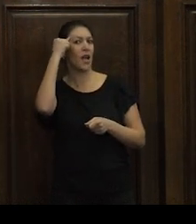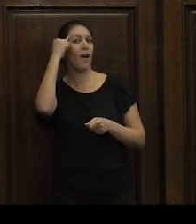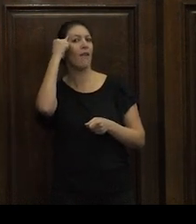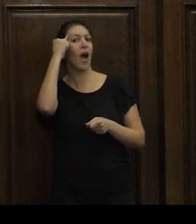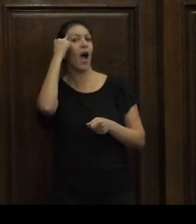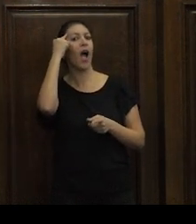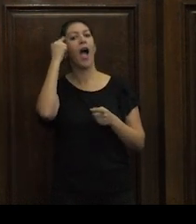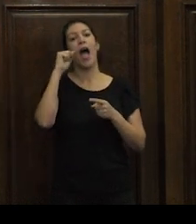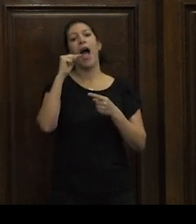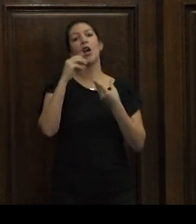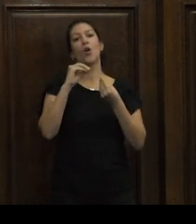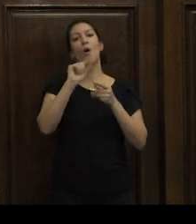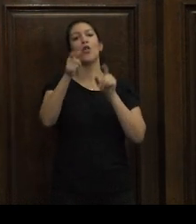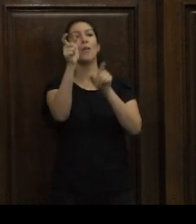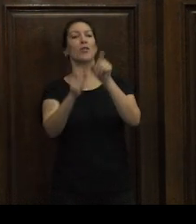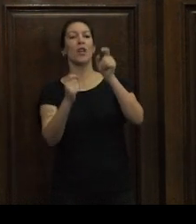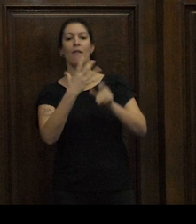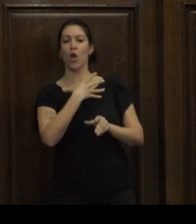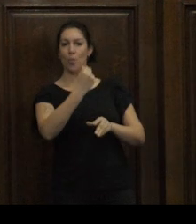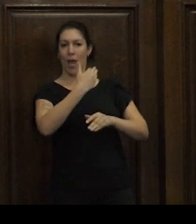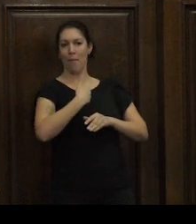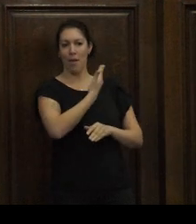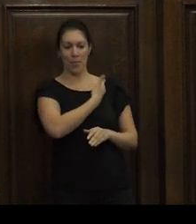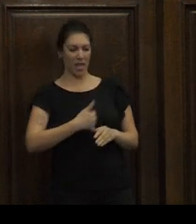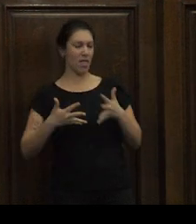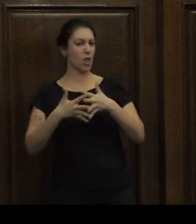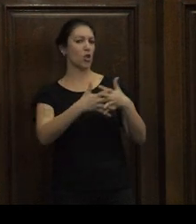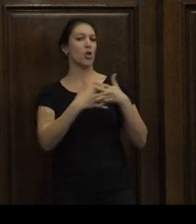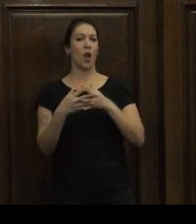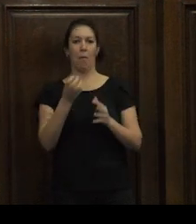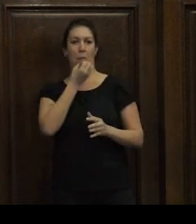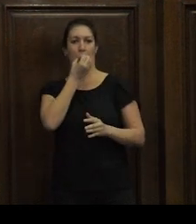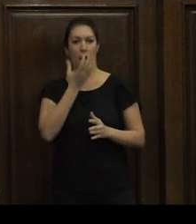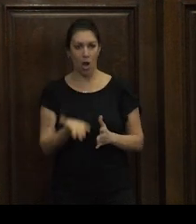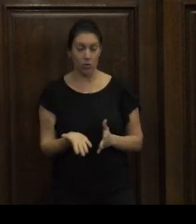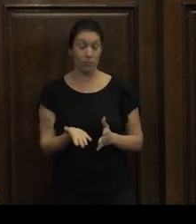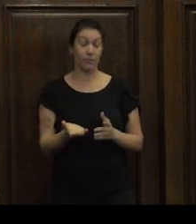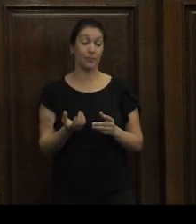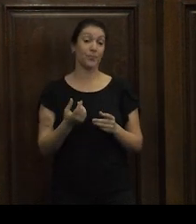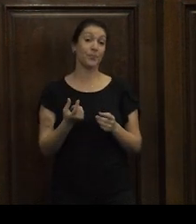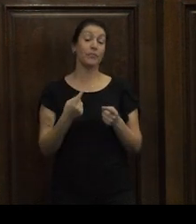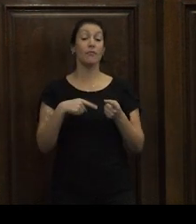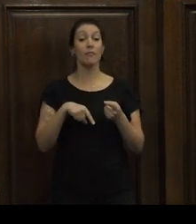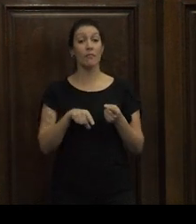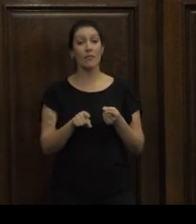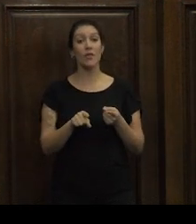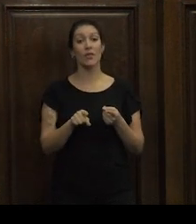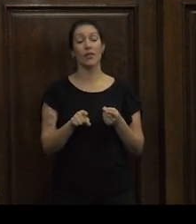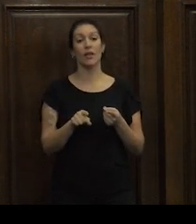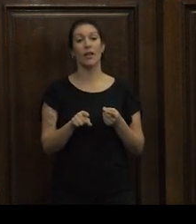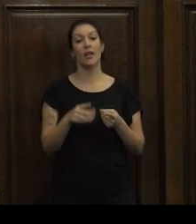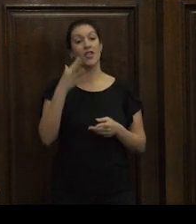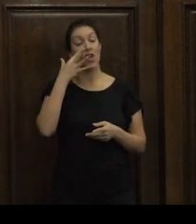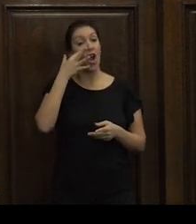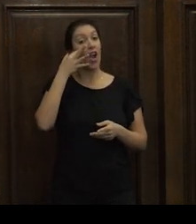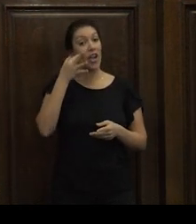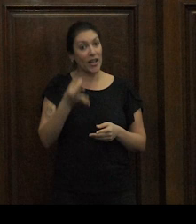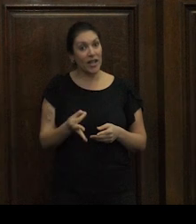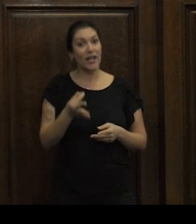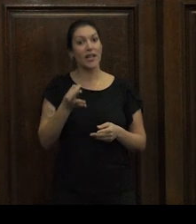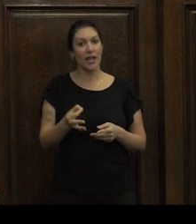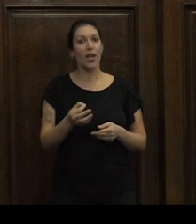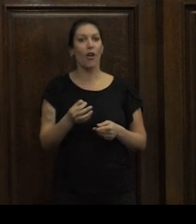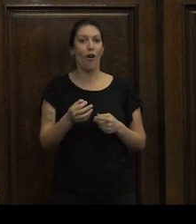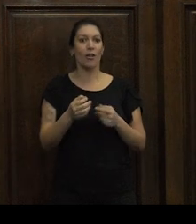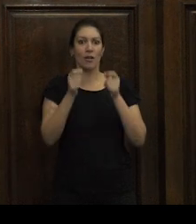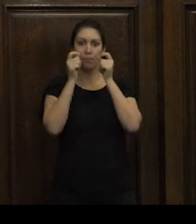el modelo de, de estas reglas del juego, justamente el guardián de la democracia en el mundo, etc. ¿No? Entonces me parece que es